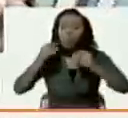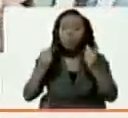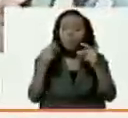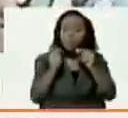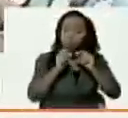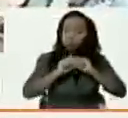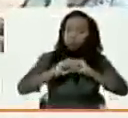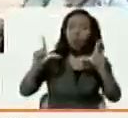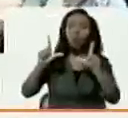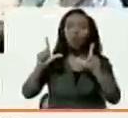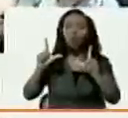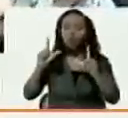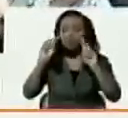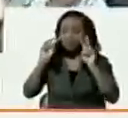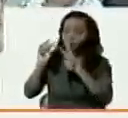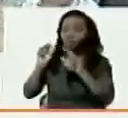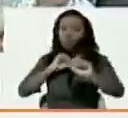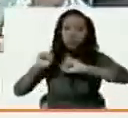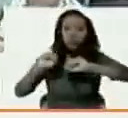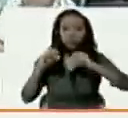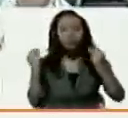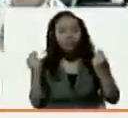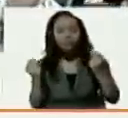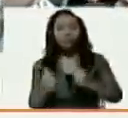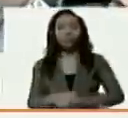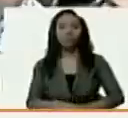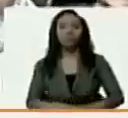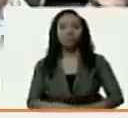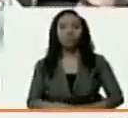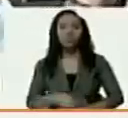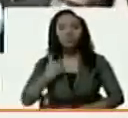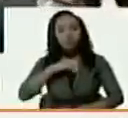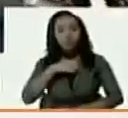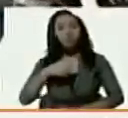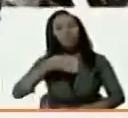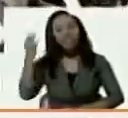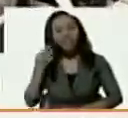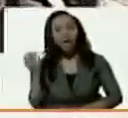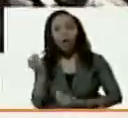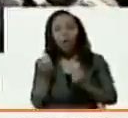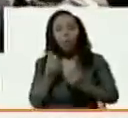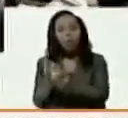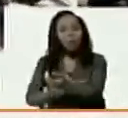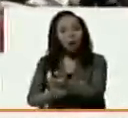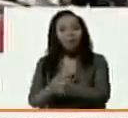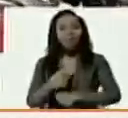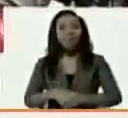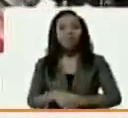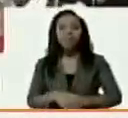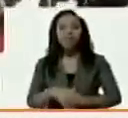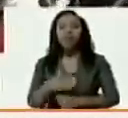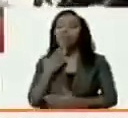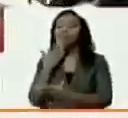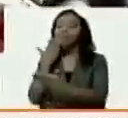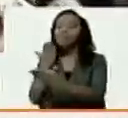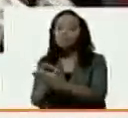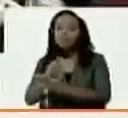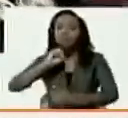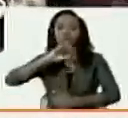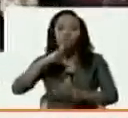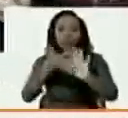como hermanos. De verdad, como hermanos. nos los va a agradecer la historia.